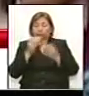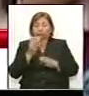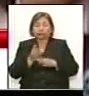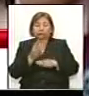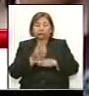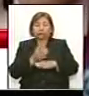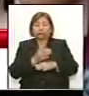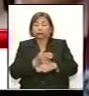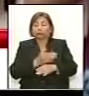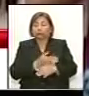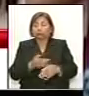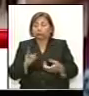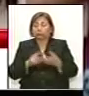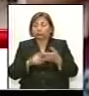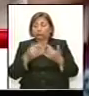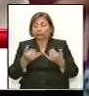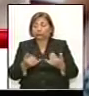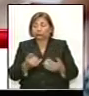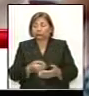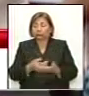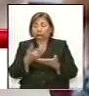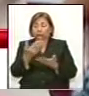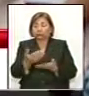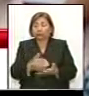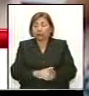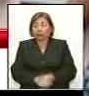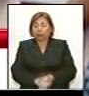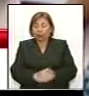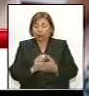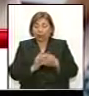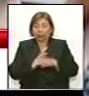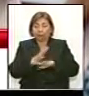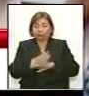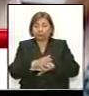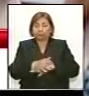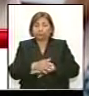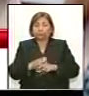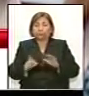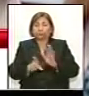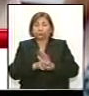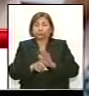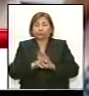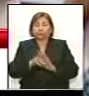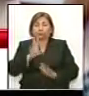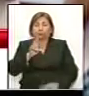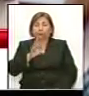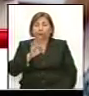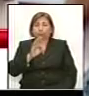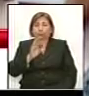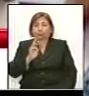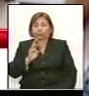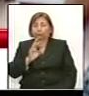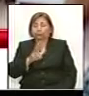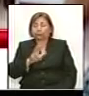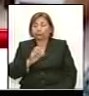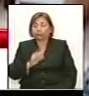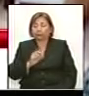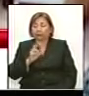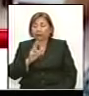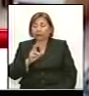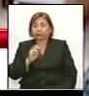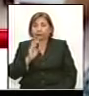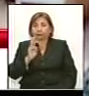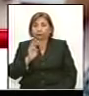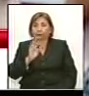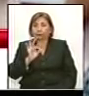hasta la fecha según el mandato legal que se le dio a través de la aplicación de la ley 29.625 y